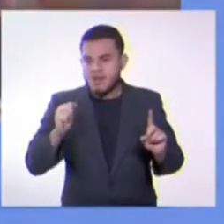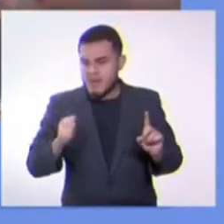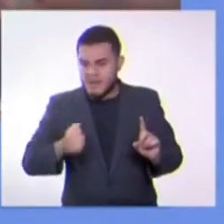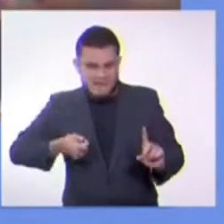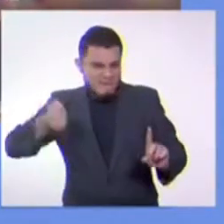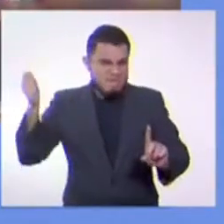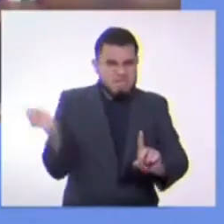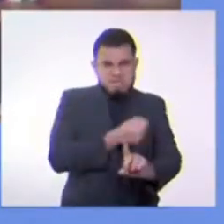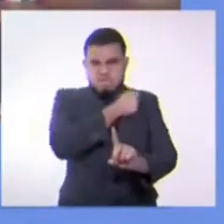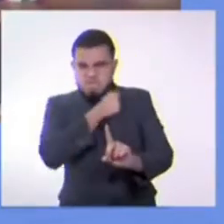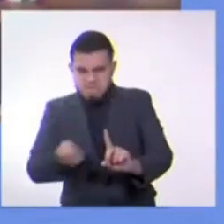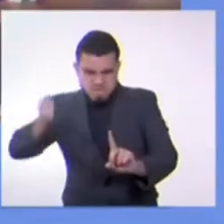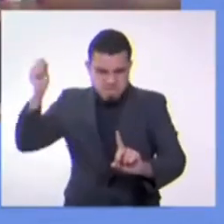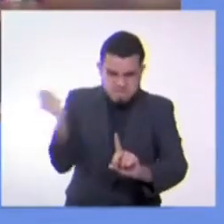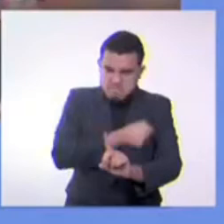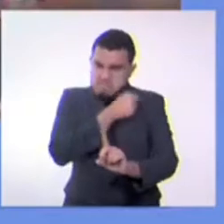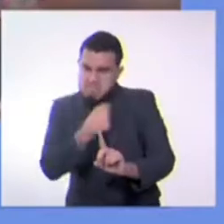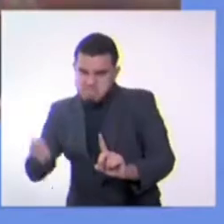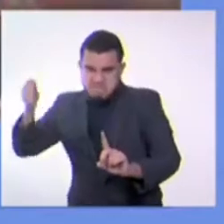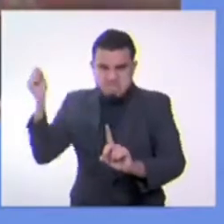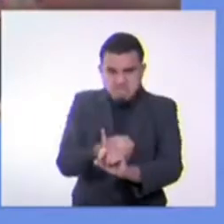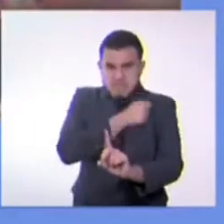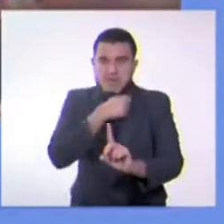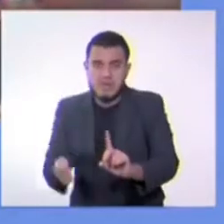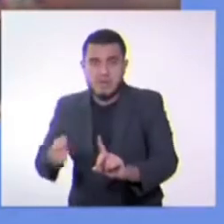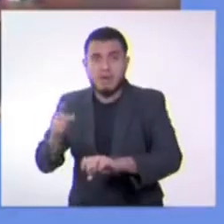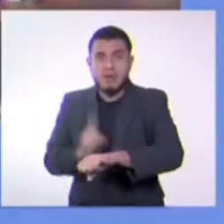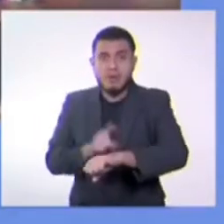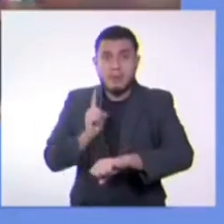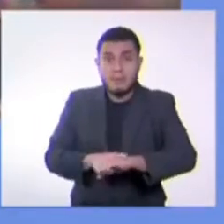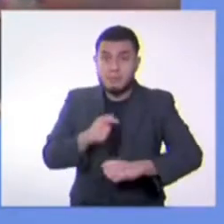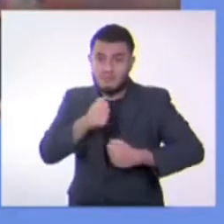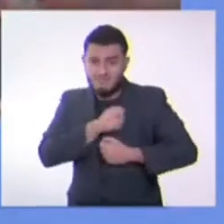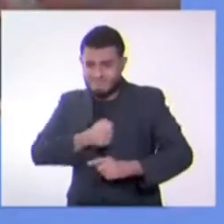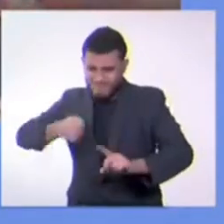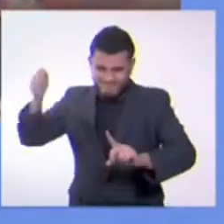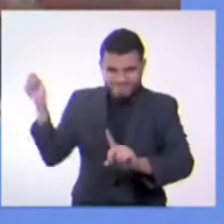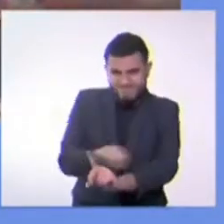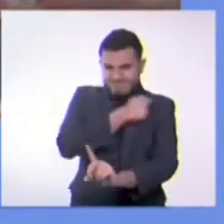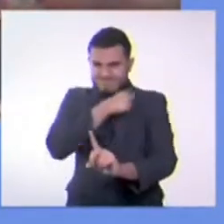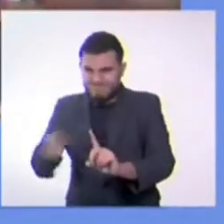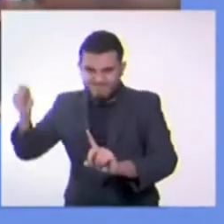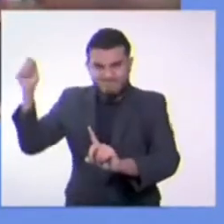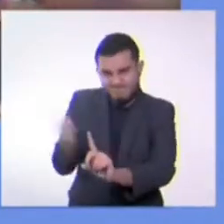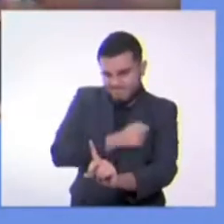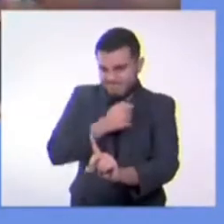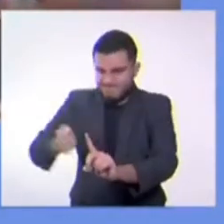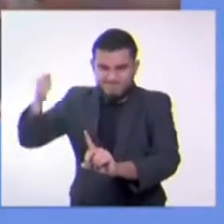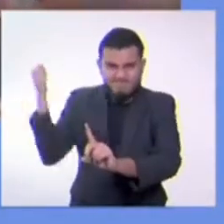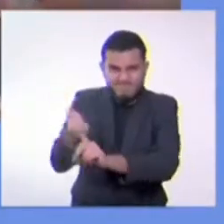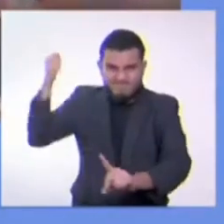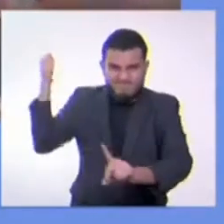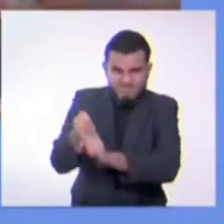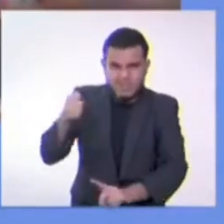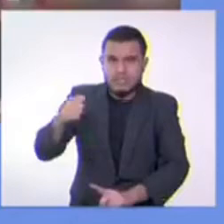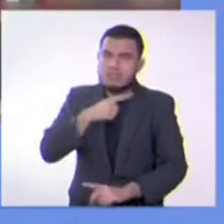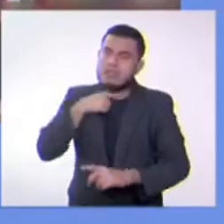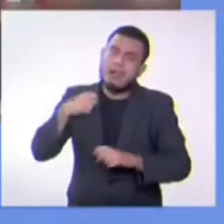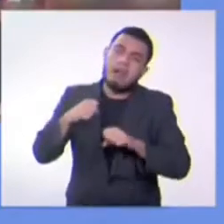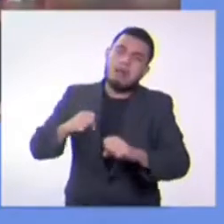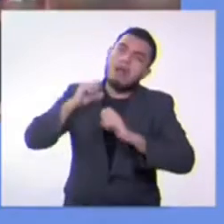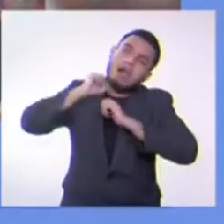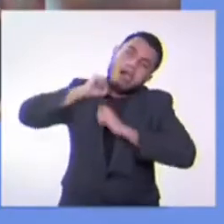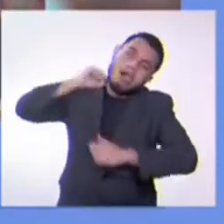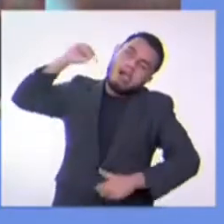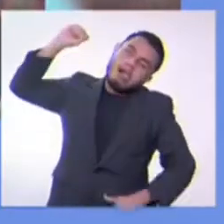los terratenientes y por elementos de la Fuerza Armada. Para simular que lo habían ahorcado, lo